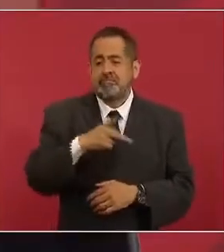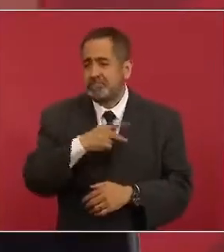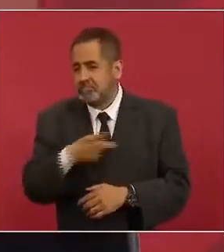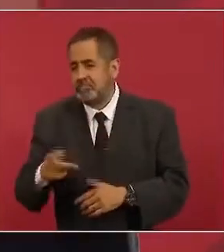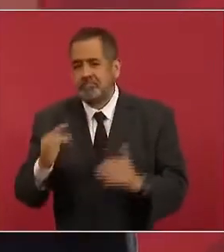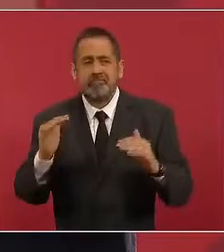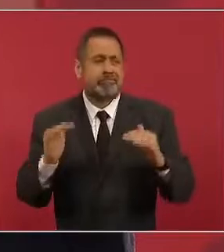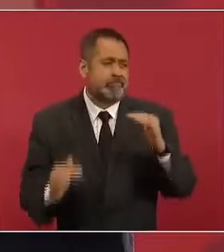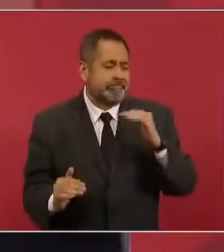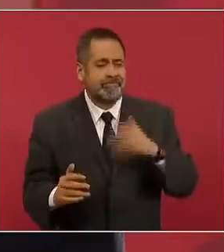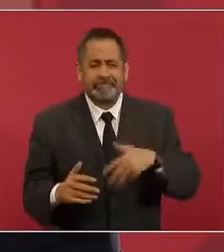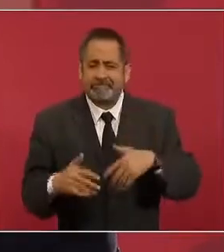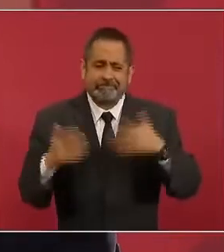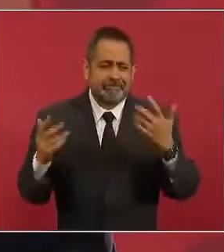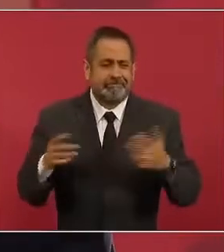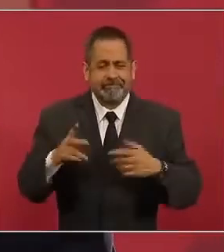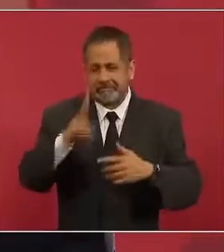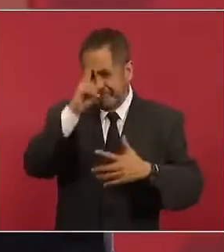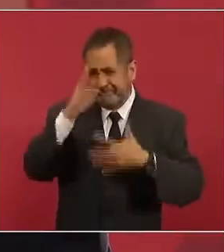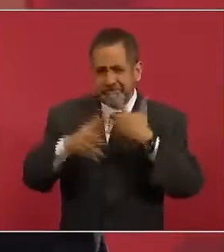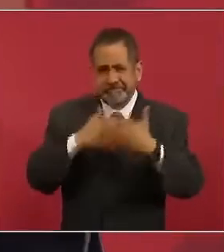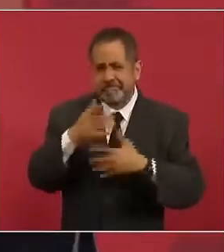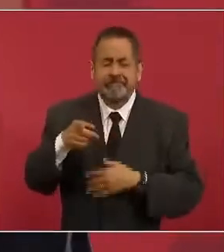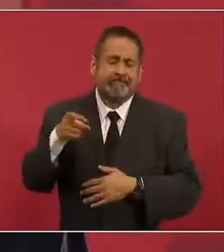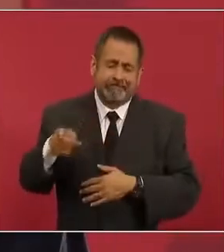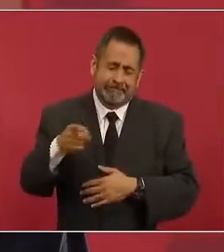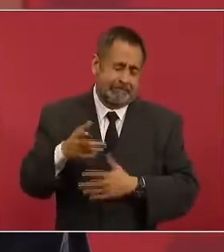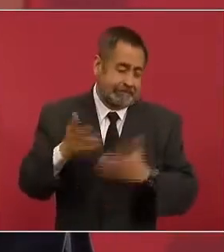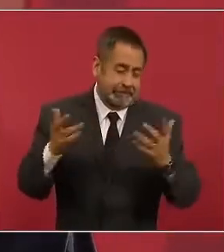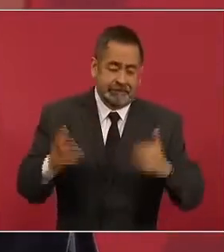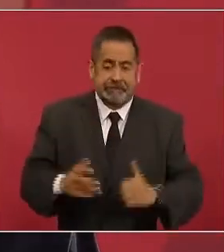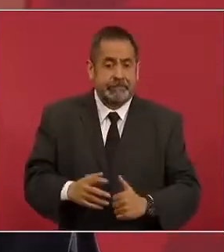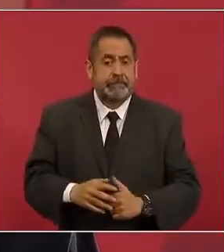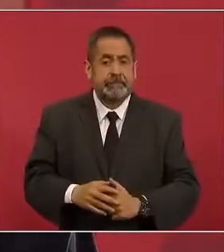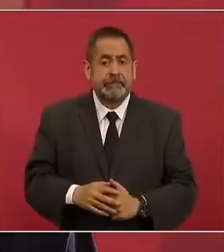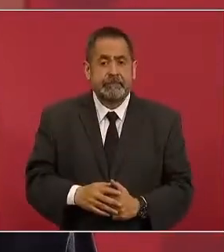desigualdad, de la violencia,